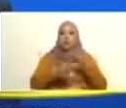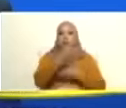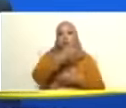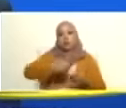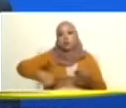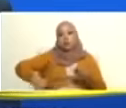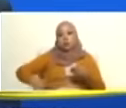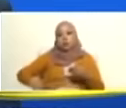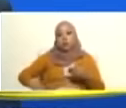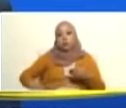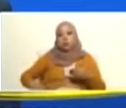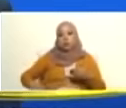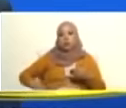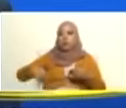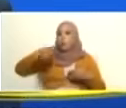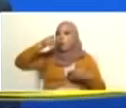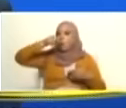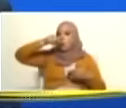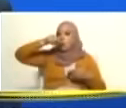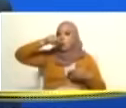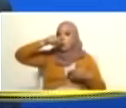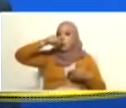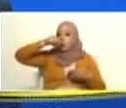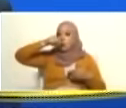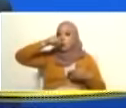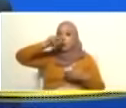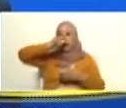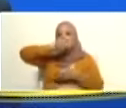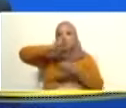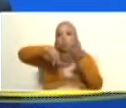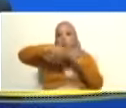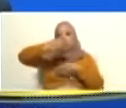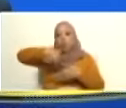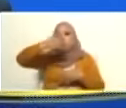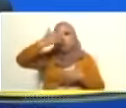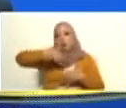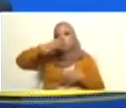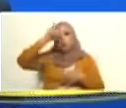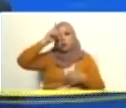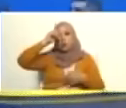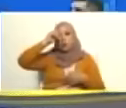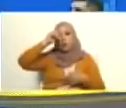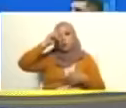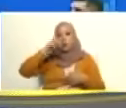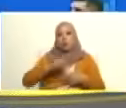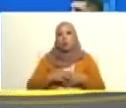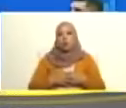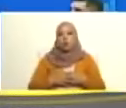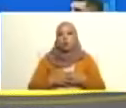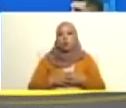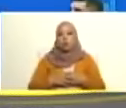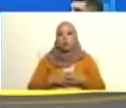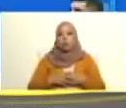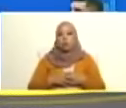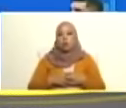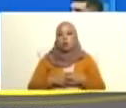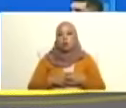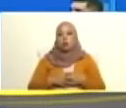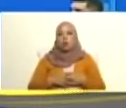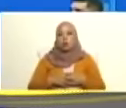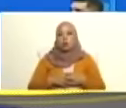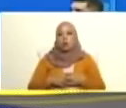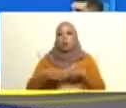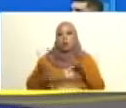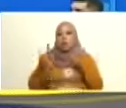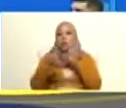ejecutiva, doctora Delcy Rodríguez, que es el anuncio de la renovación del